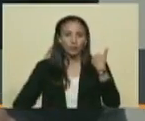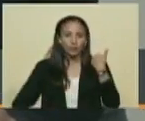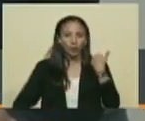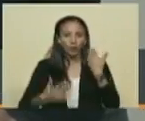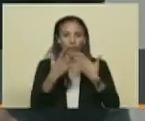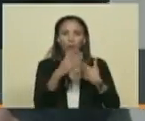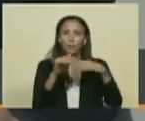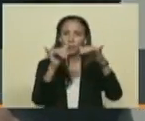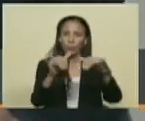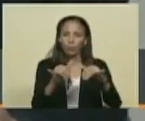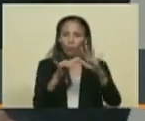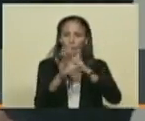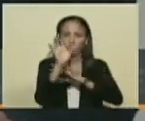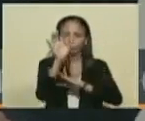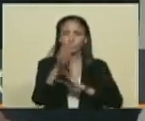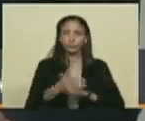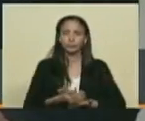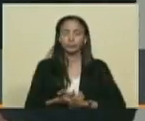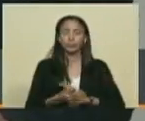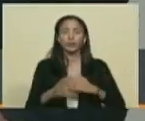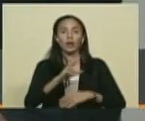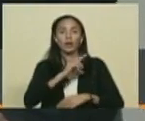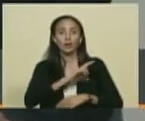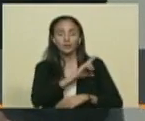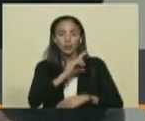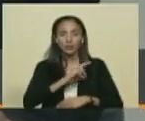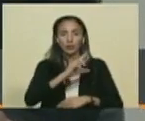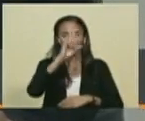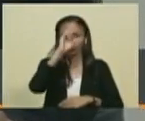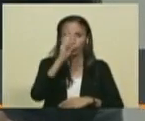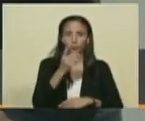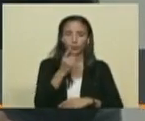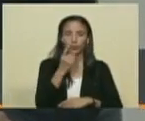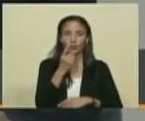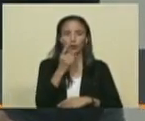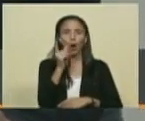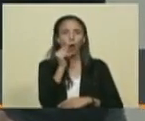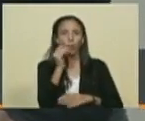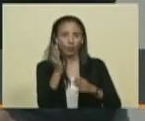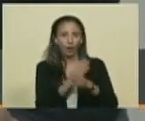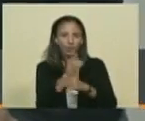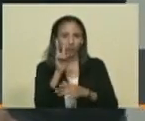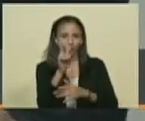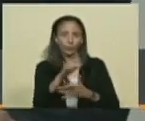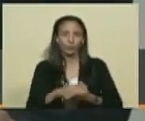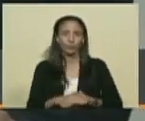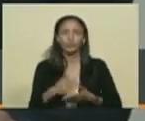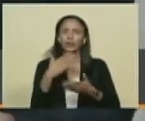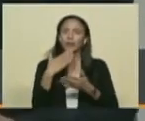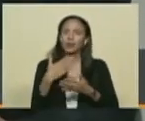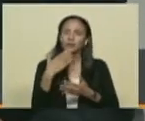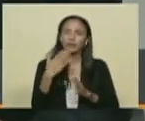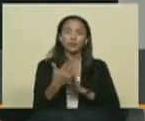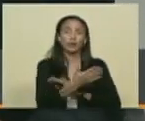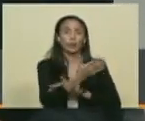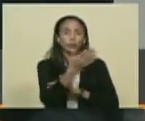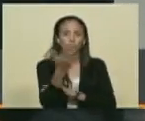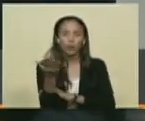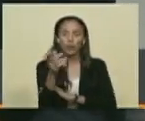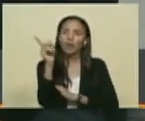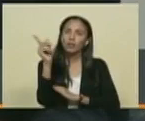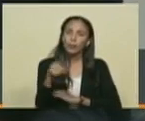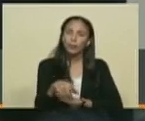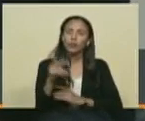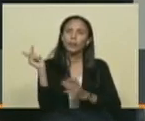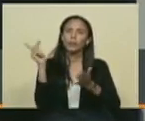Medina, al canciller de República Dominicana Miguel Vargas. Agradecemos también la